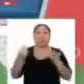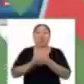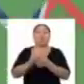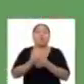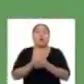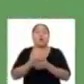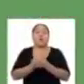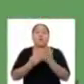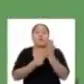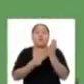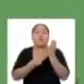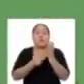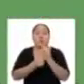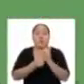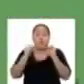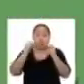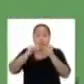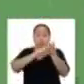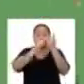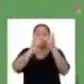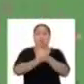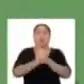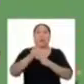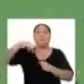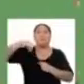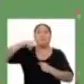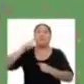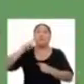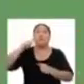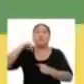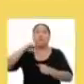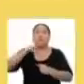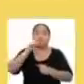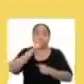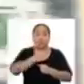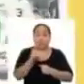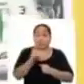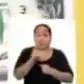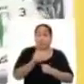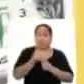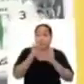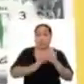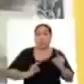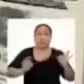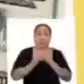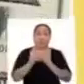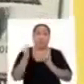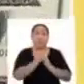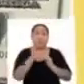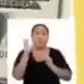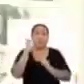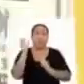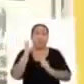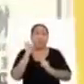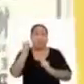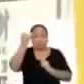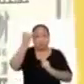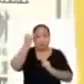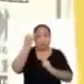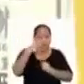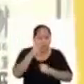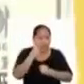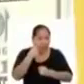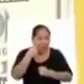tecnológica. Al convertirse en una potencia, su moneda se volvió muy importante. Mira, estos son los dólares. Imagino que